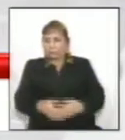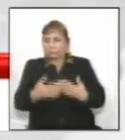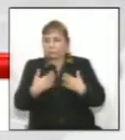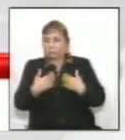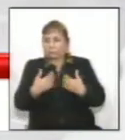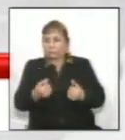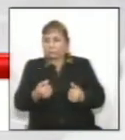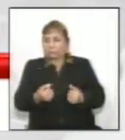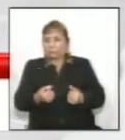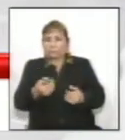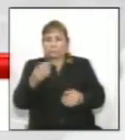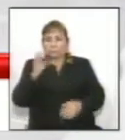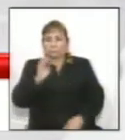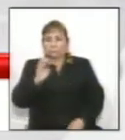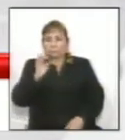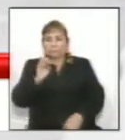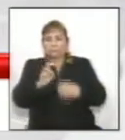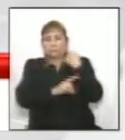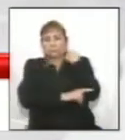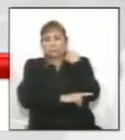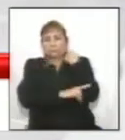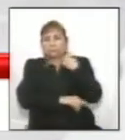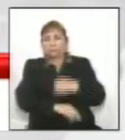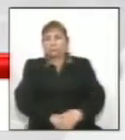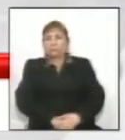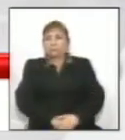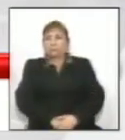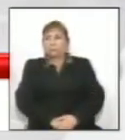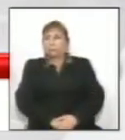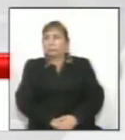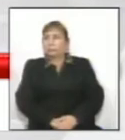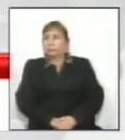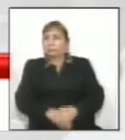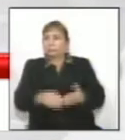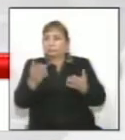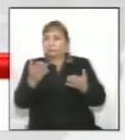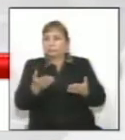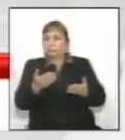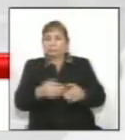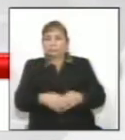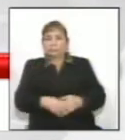la emergencia nacional, que ha traído como